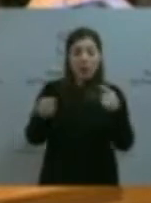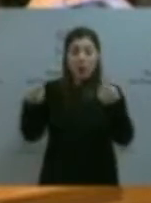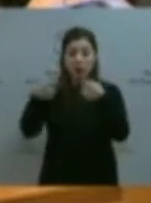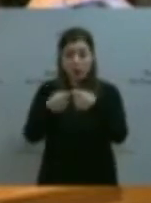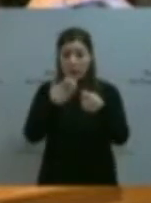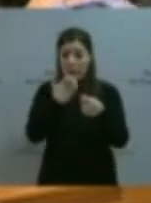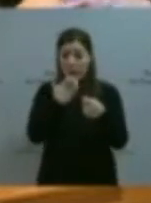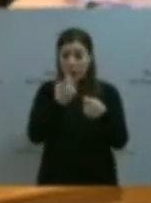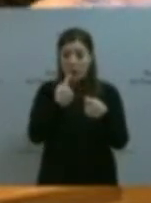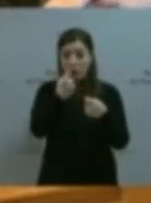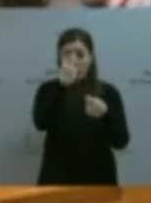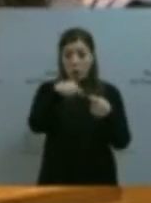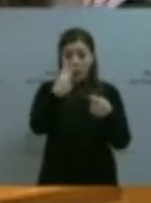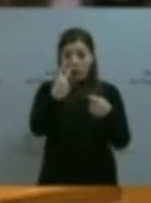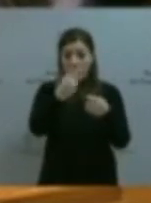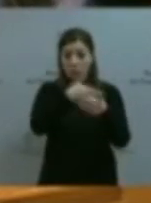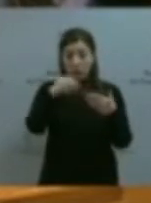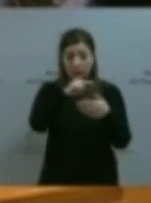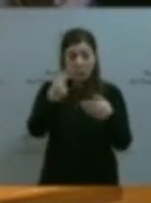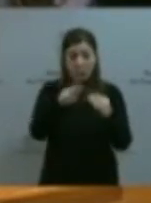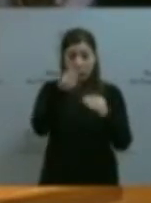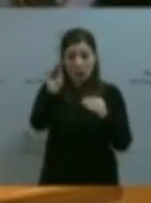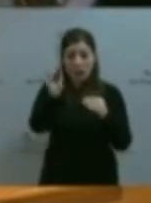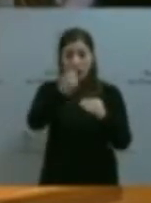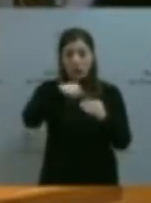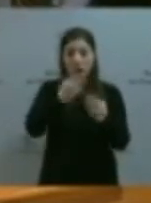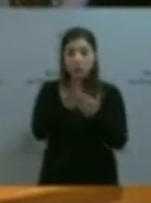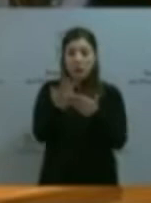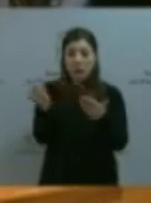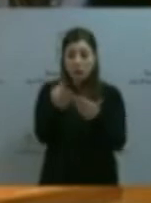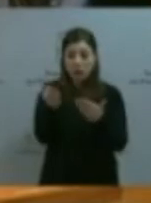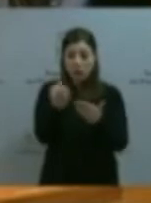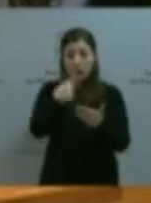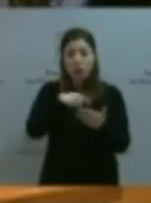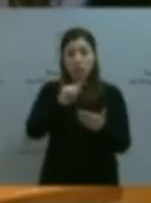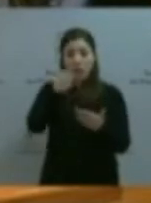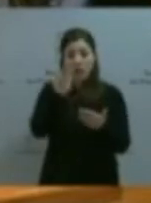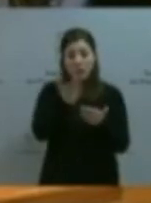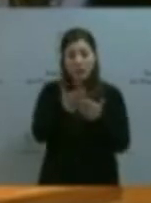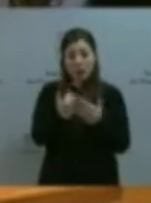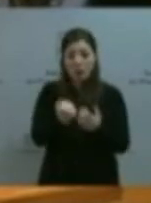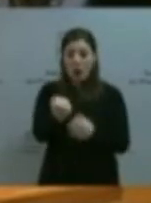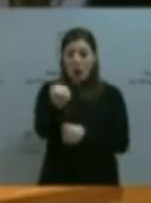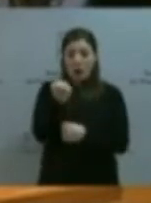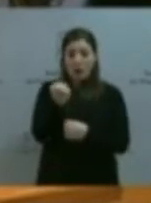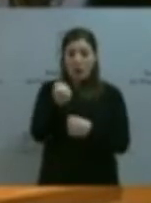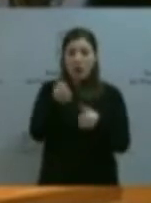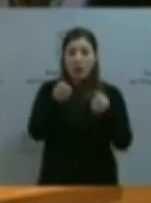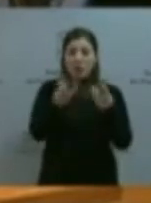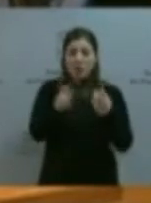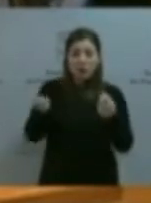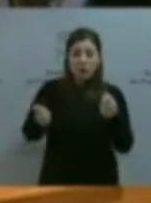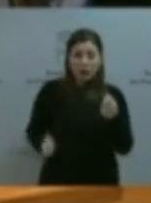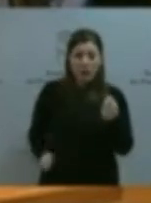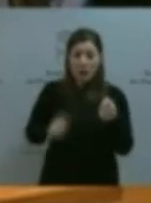Ante esto, nosotros le pedimos, esa primera petición, el refuerzo en el número de profesionales para afrontar estas medidas, una reorganización de la